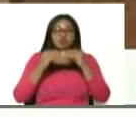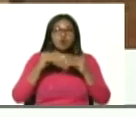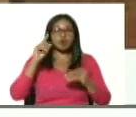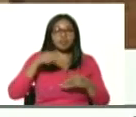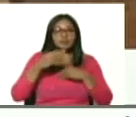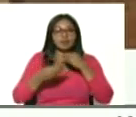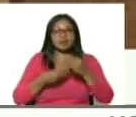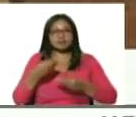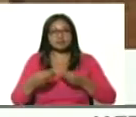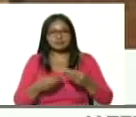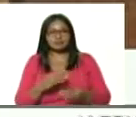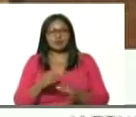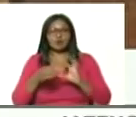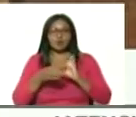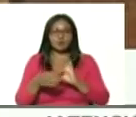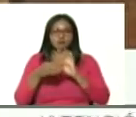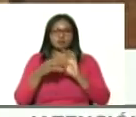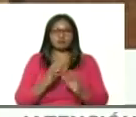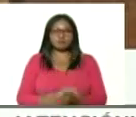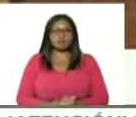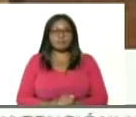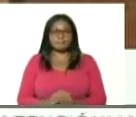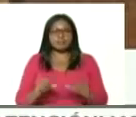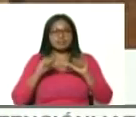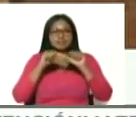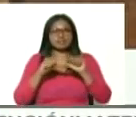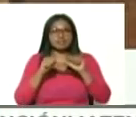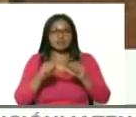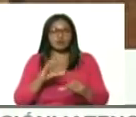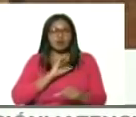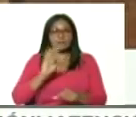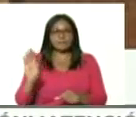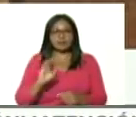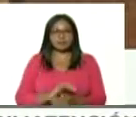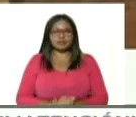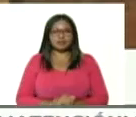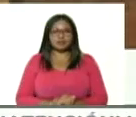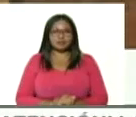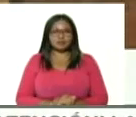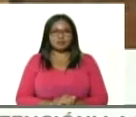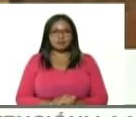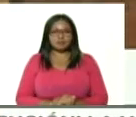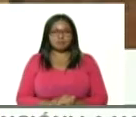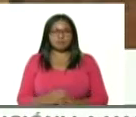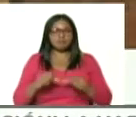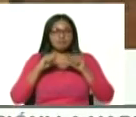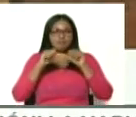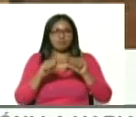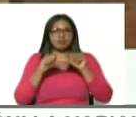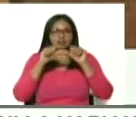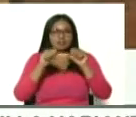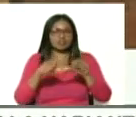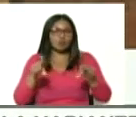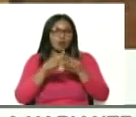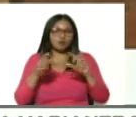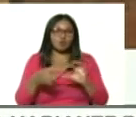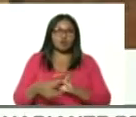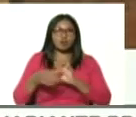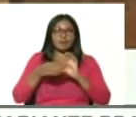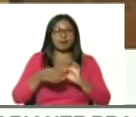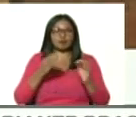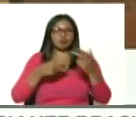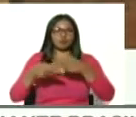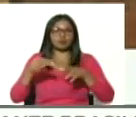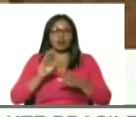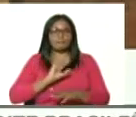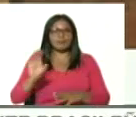unido para construir la patria, esa es la consigna. Unir todo lo que pueda ser unido para construir